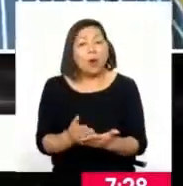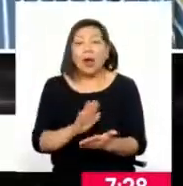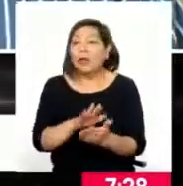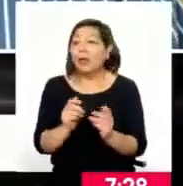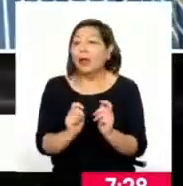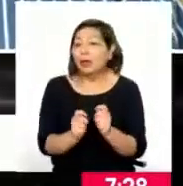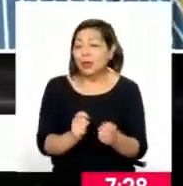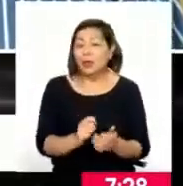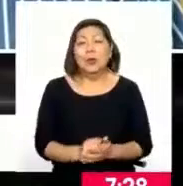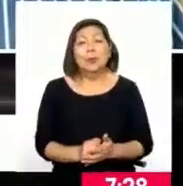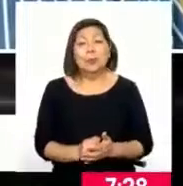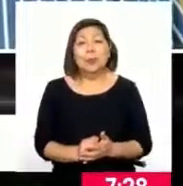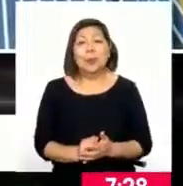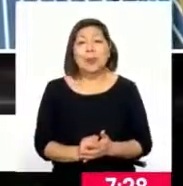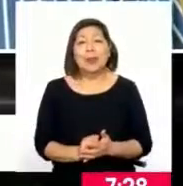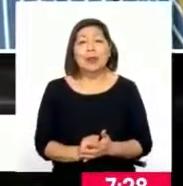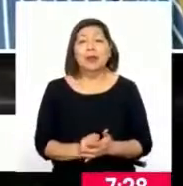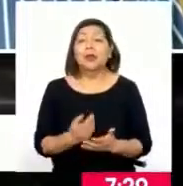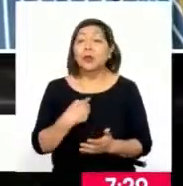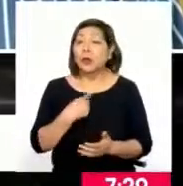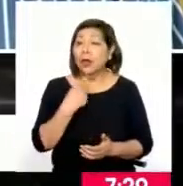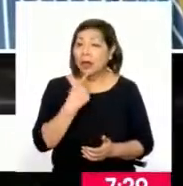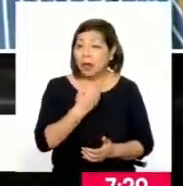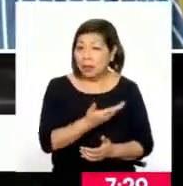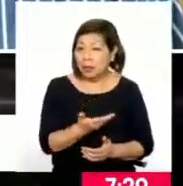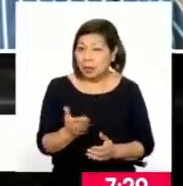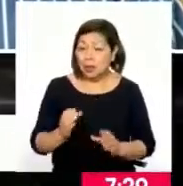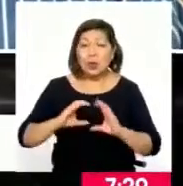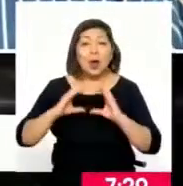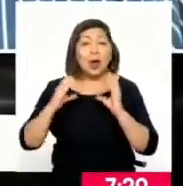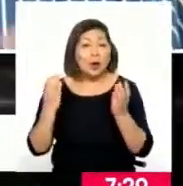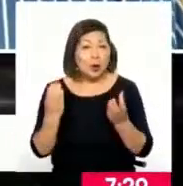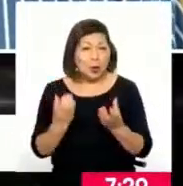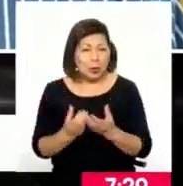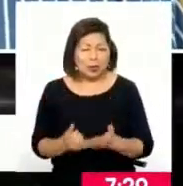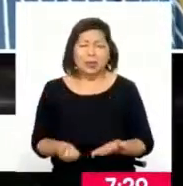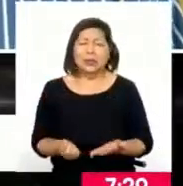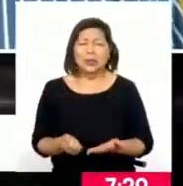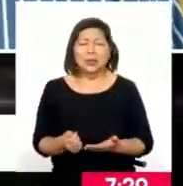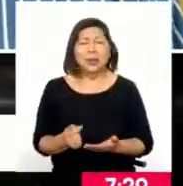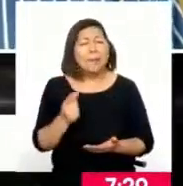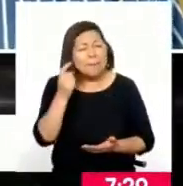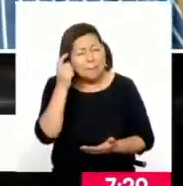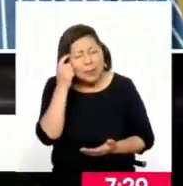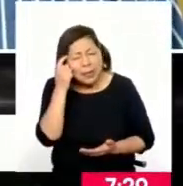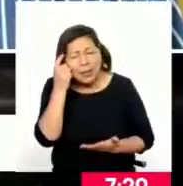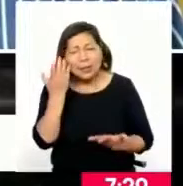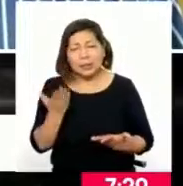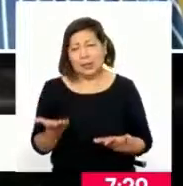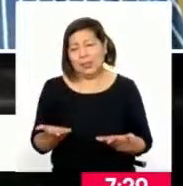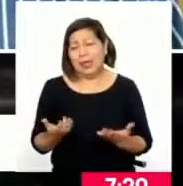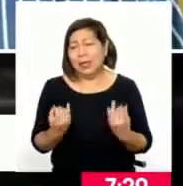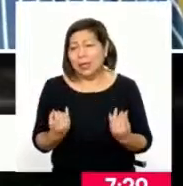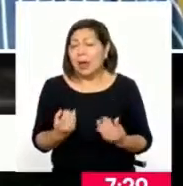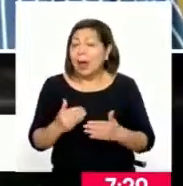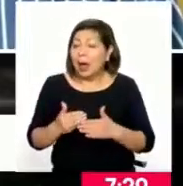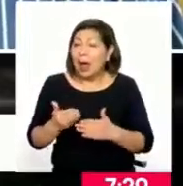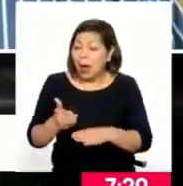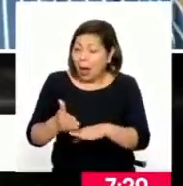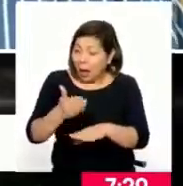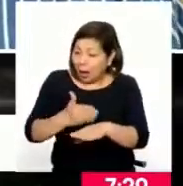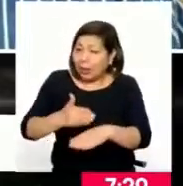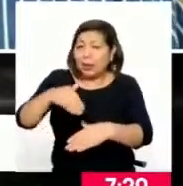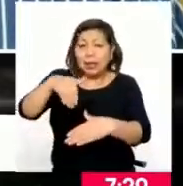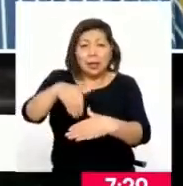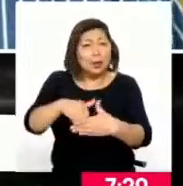todos. En ese sentido, invoco al Congreso a que repiense en esta circunstancia del adelanto de